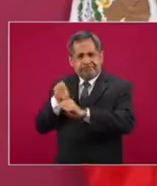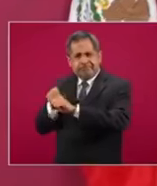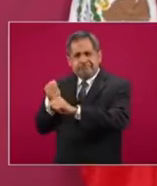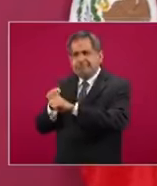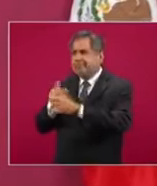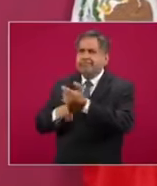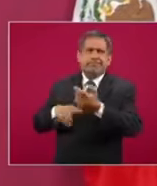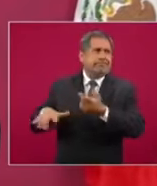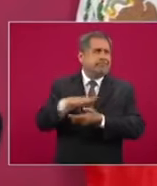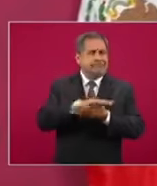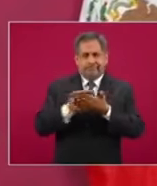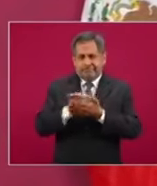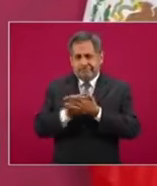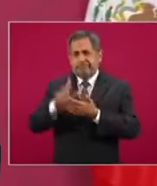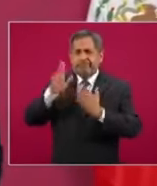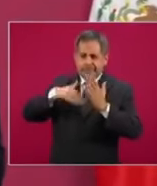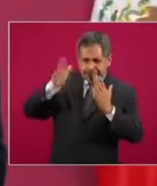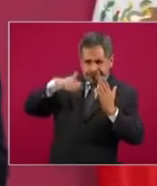fumigar